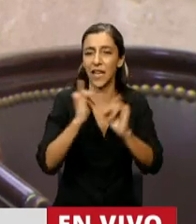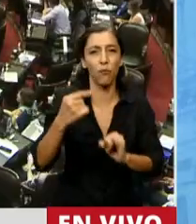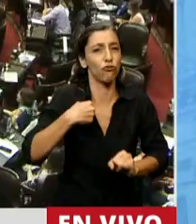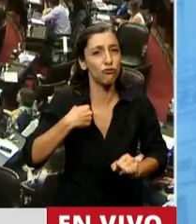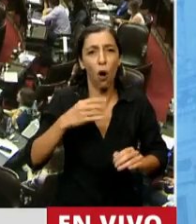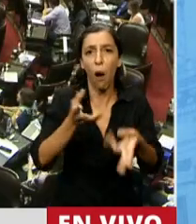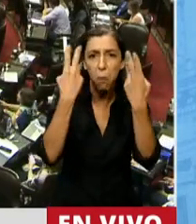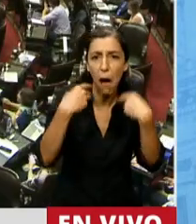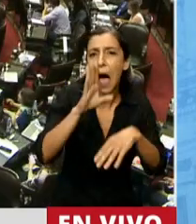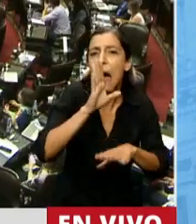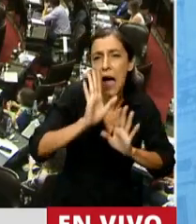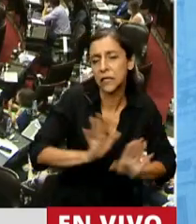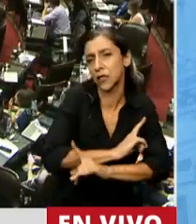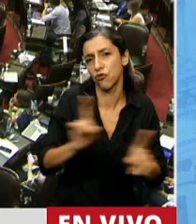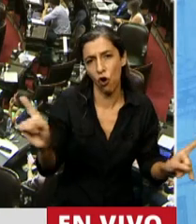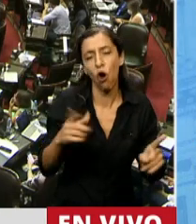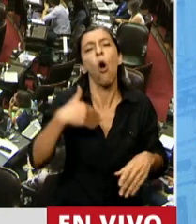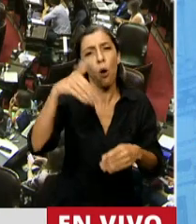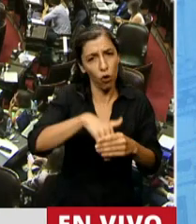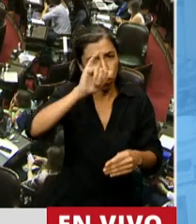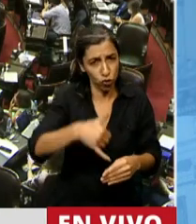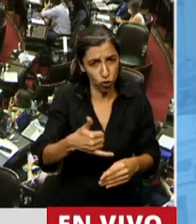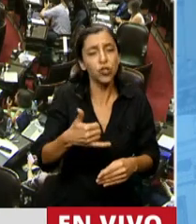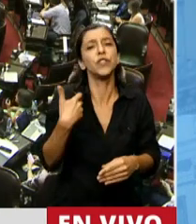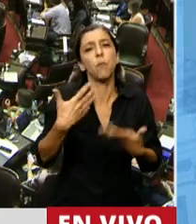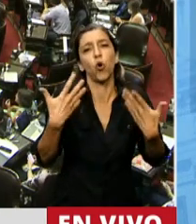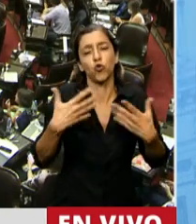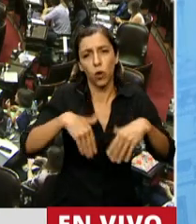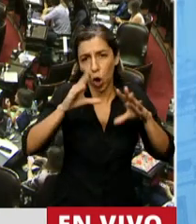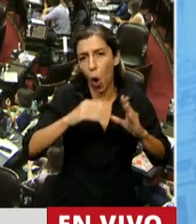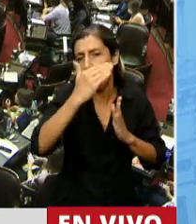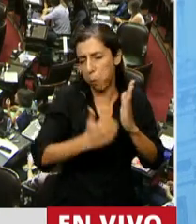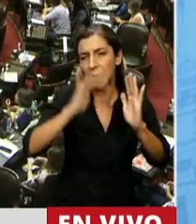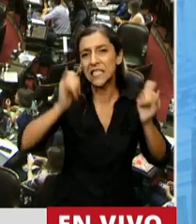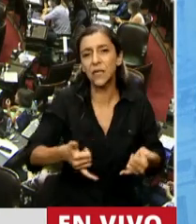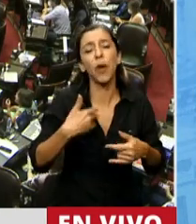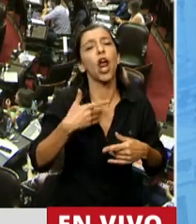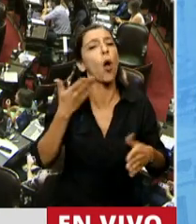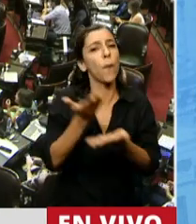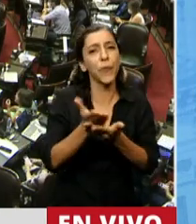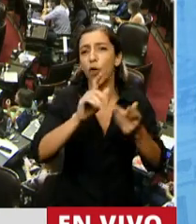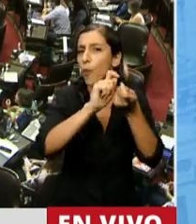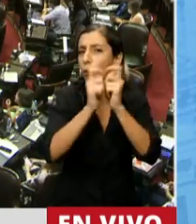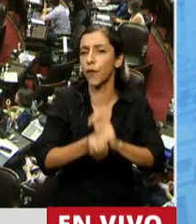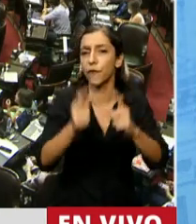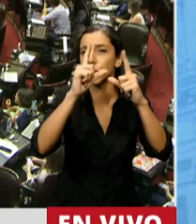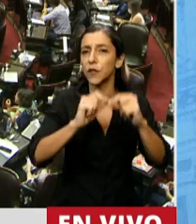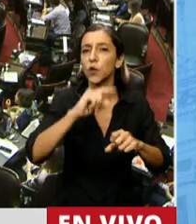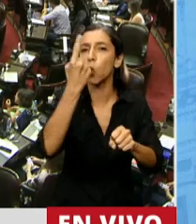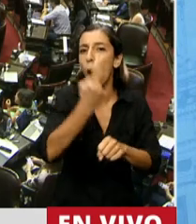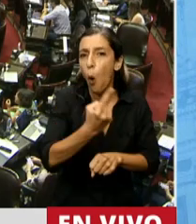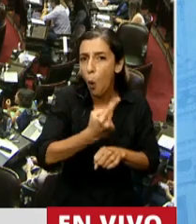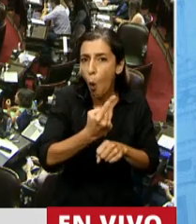a acompañar, y he presentado, y permítame que lea, que pido que se modifique el artículo 1 del dictamen,